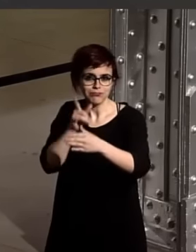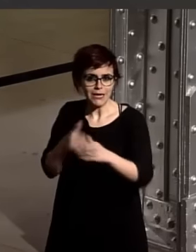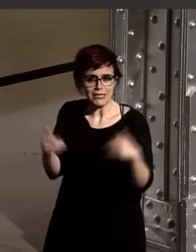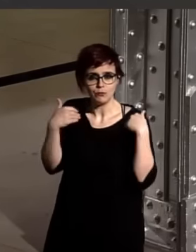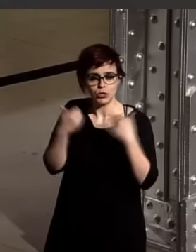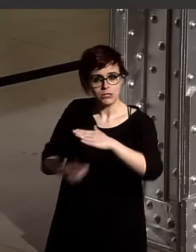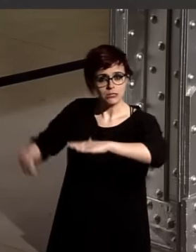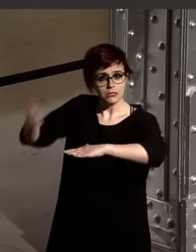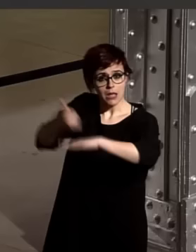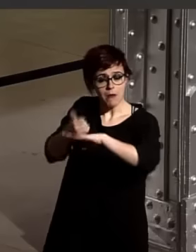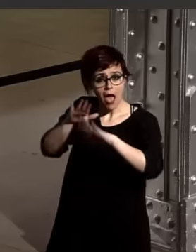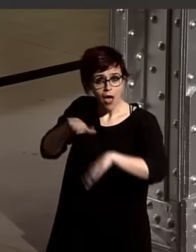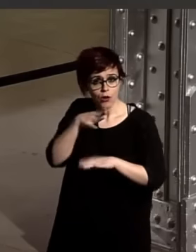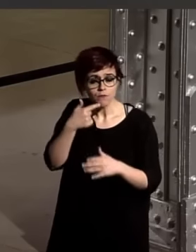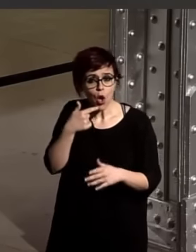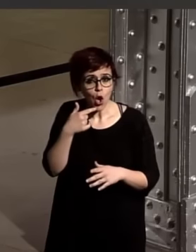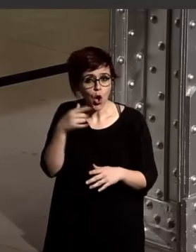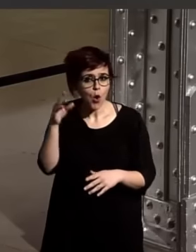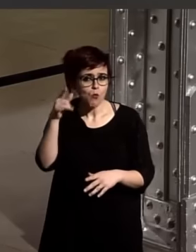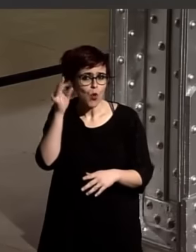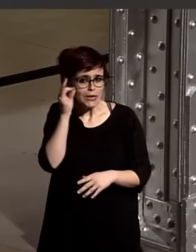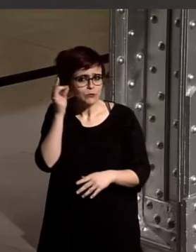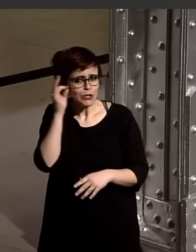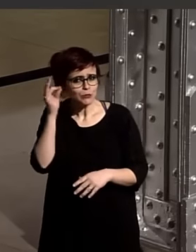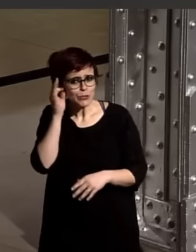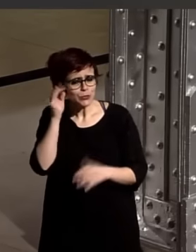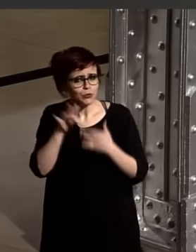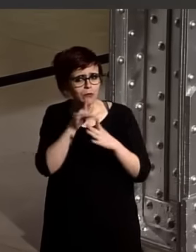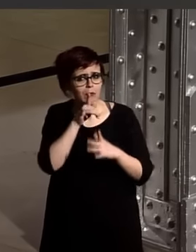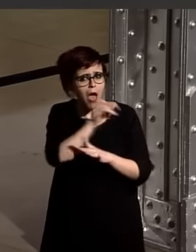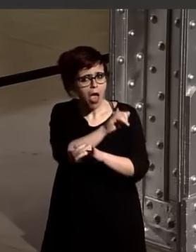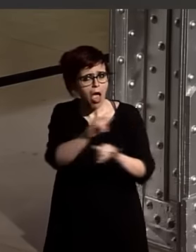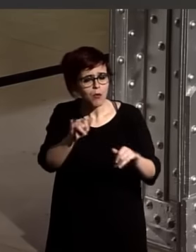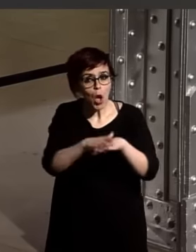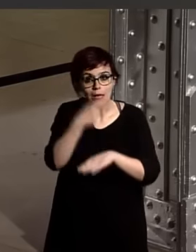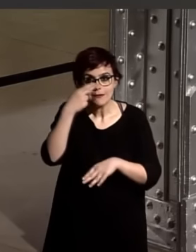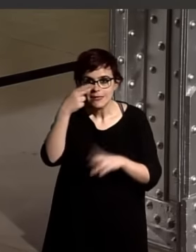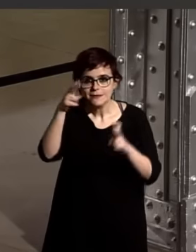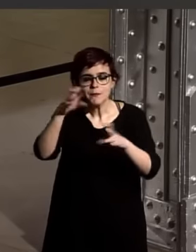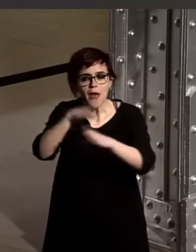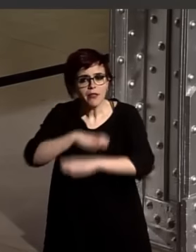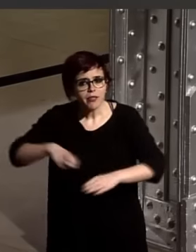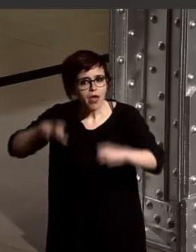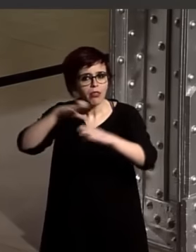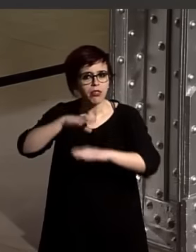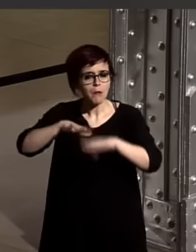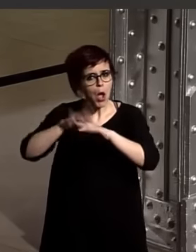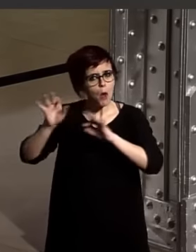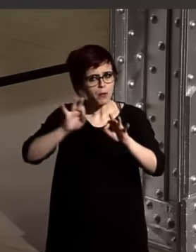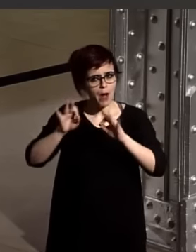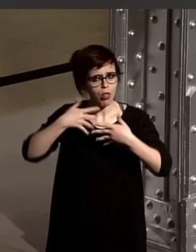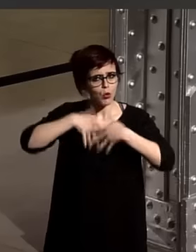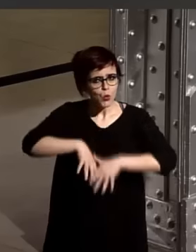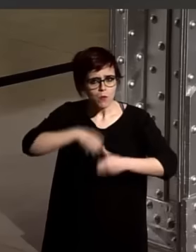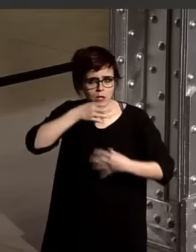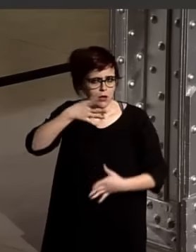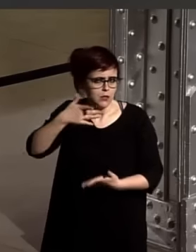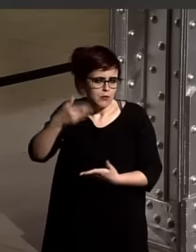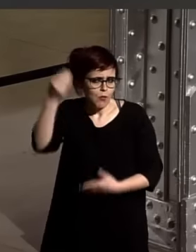hay casi más mujeres que que hombres o sea las mujeres somos muy tenemos mucho interés en la ciencia estamos muy bien preparadas y somos